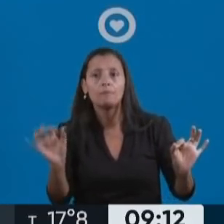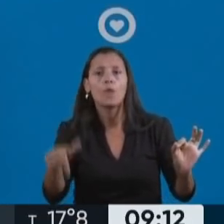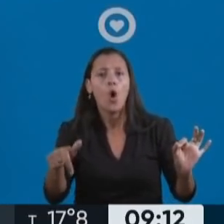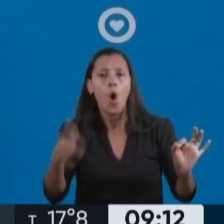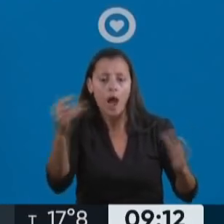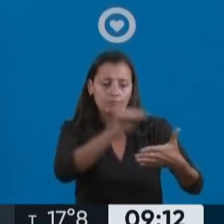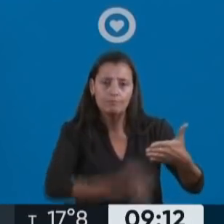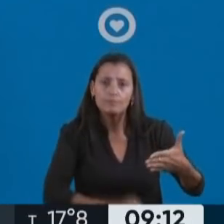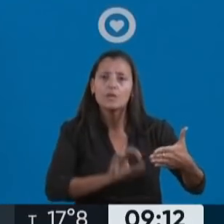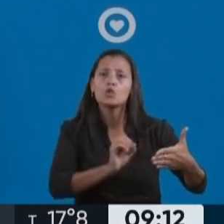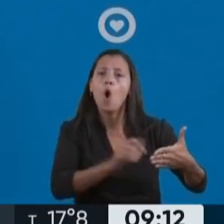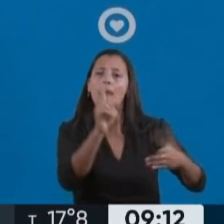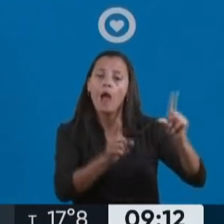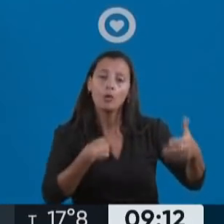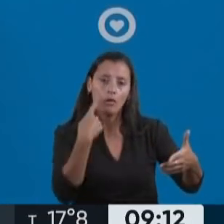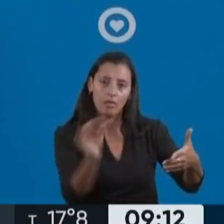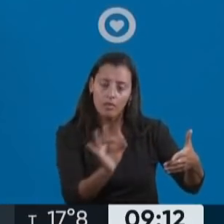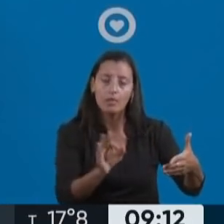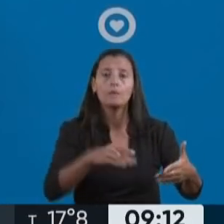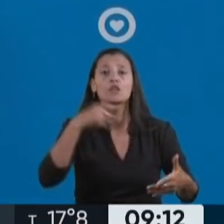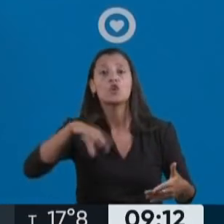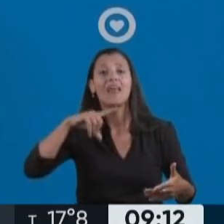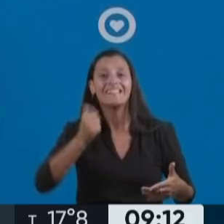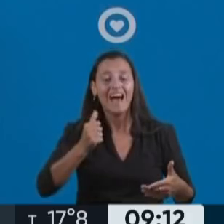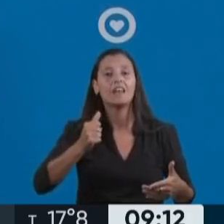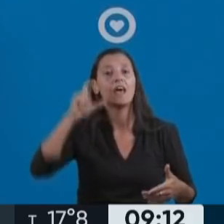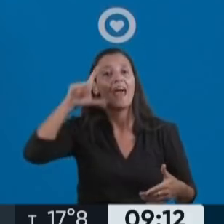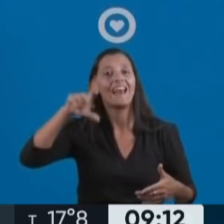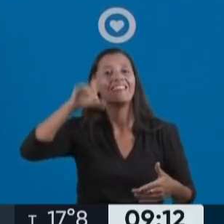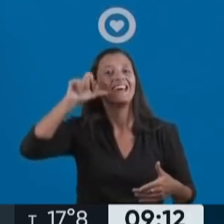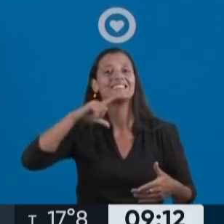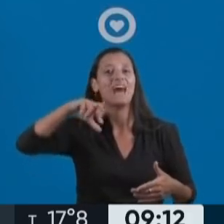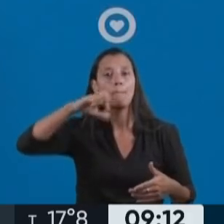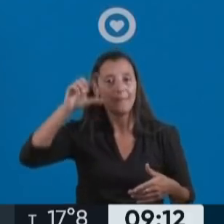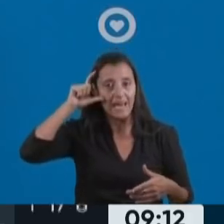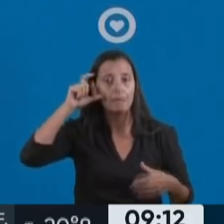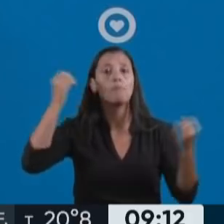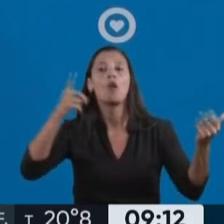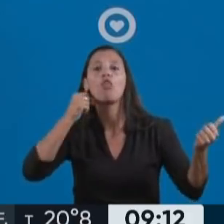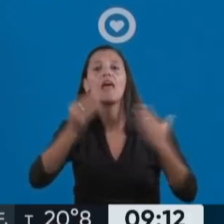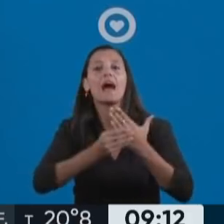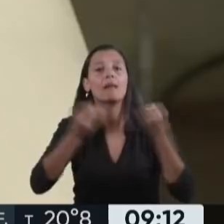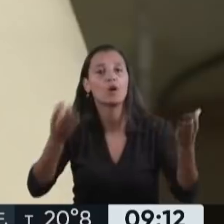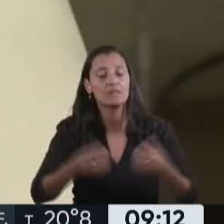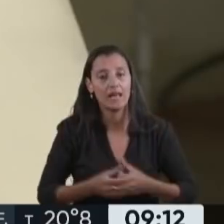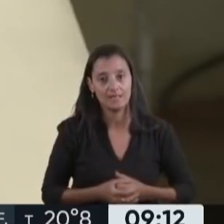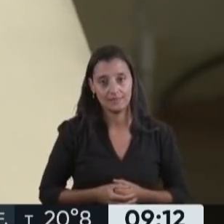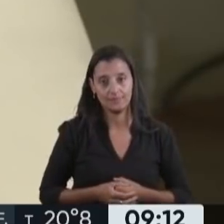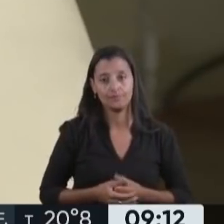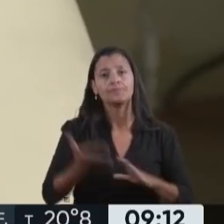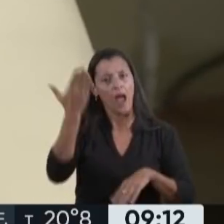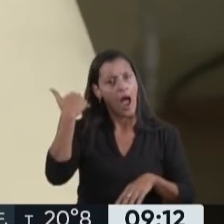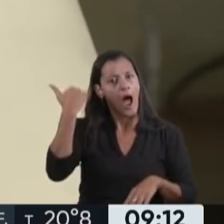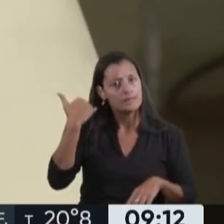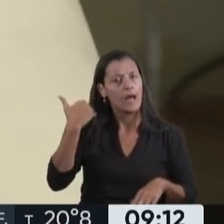nombres que no los leo. Jonathan Eguiar, del Destape. Buenos días, Gabriela, ¿cómo estás? Ayer